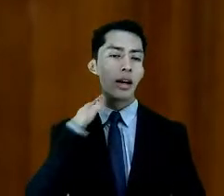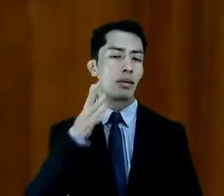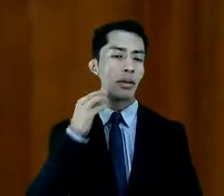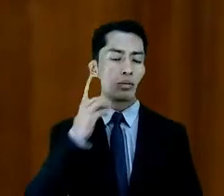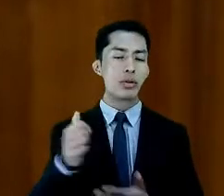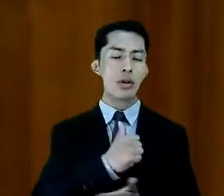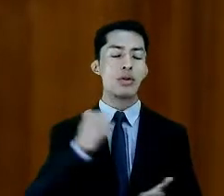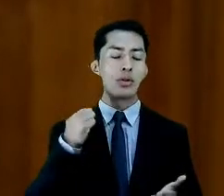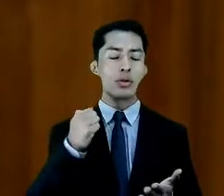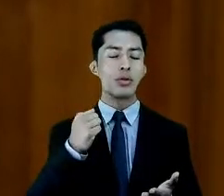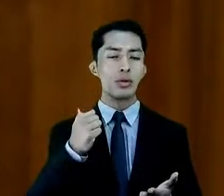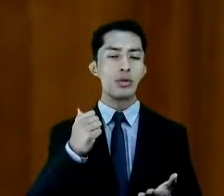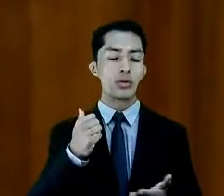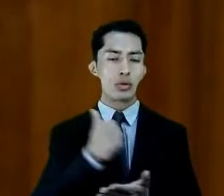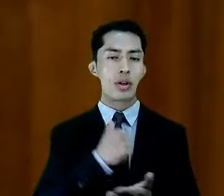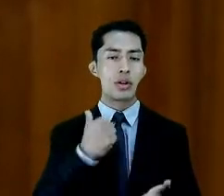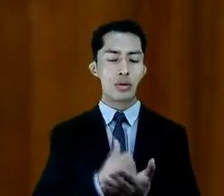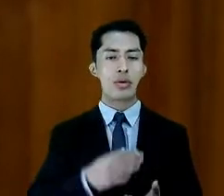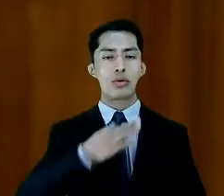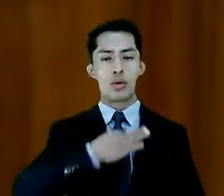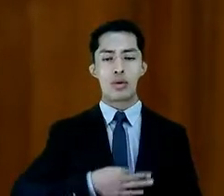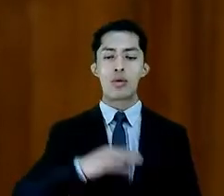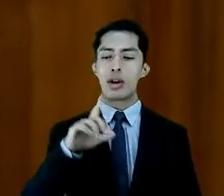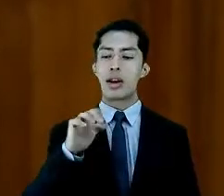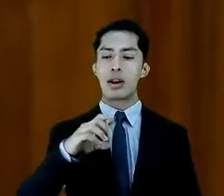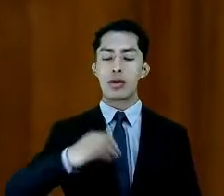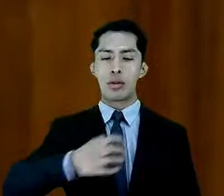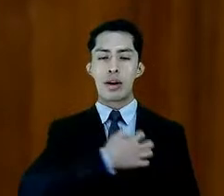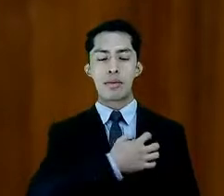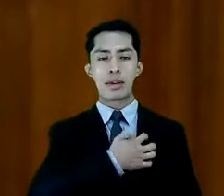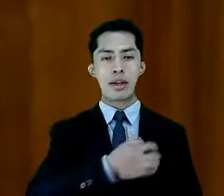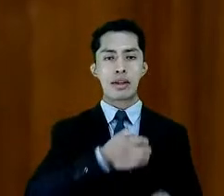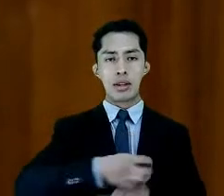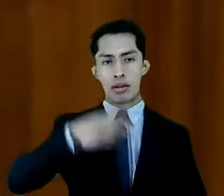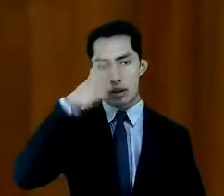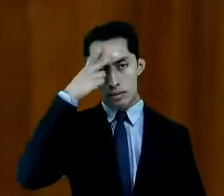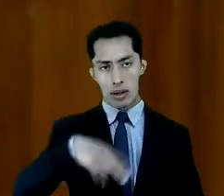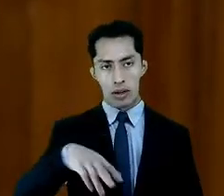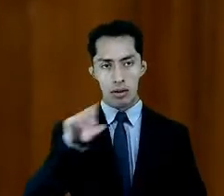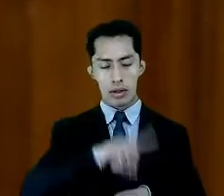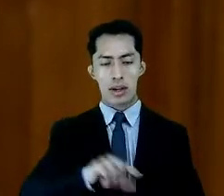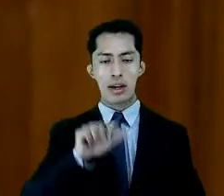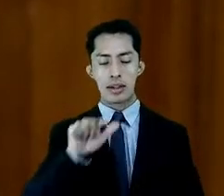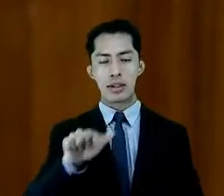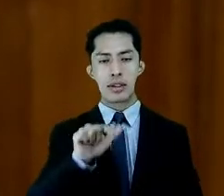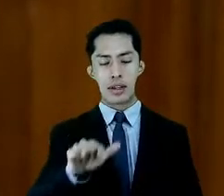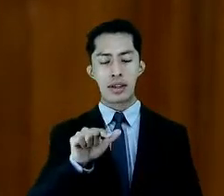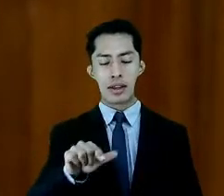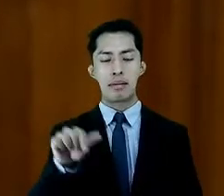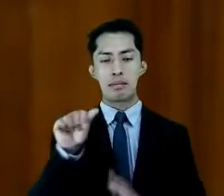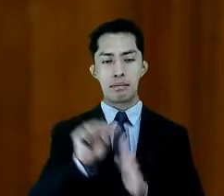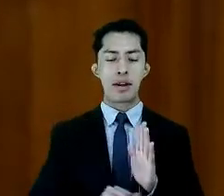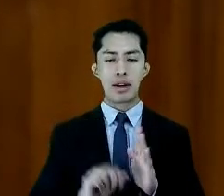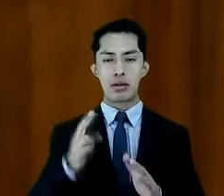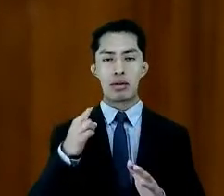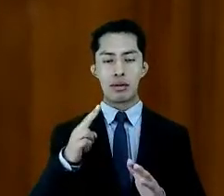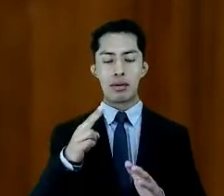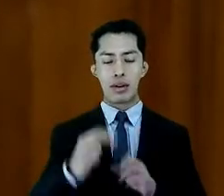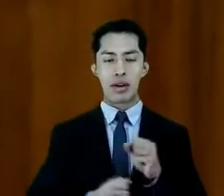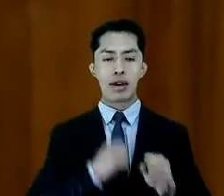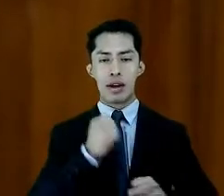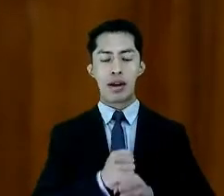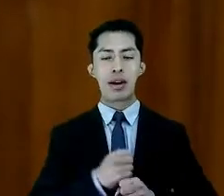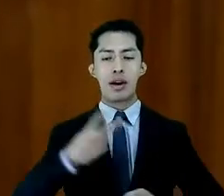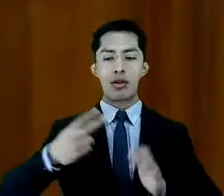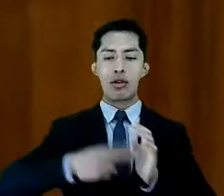Poder Legislativo, en la ciudad de Toluca de Lerdo, capital del Estado de México, a los 17 días del mes de noviembre